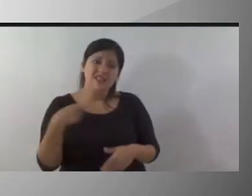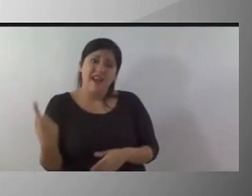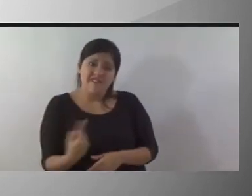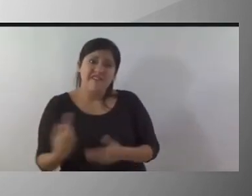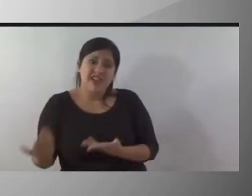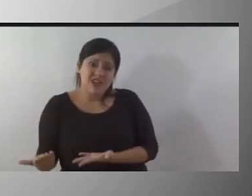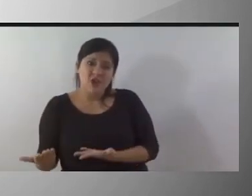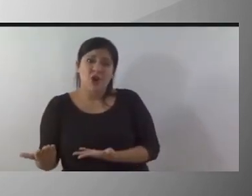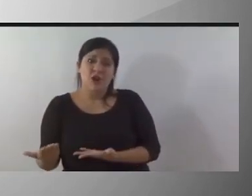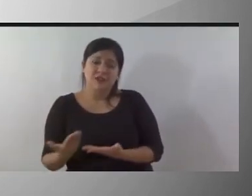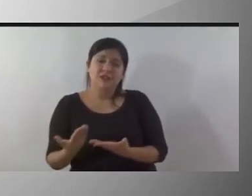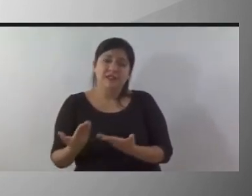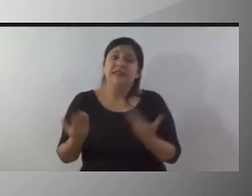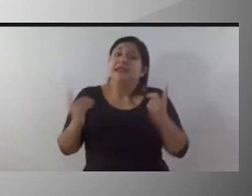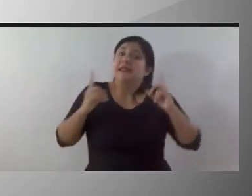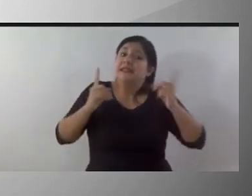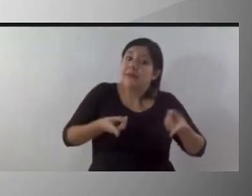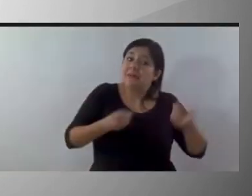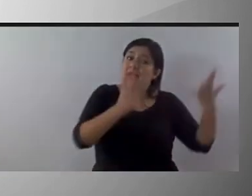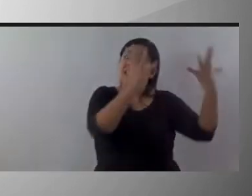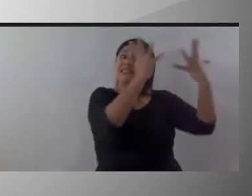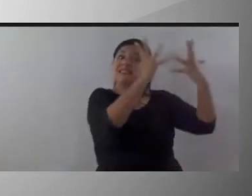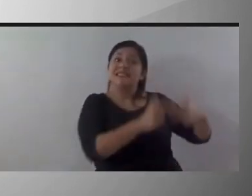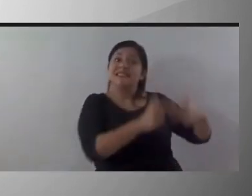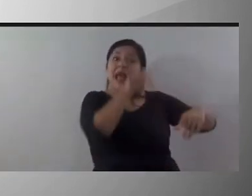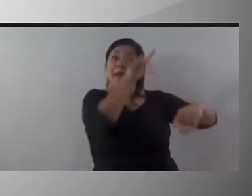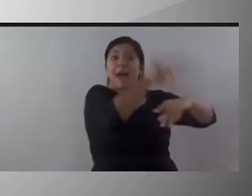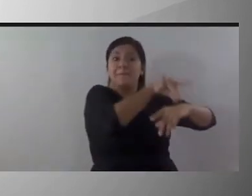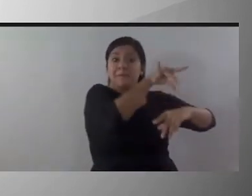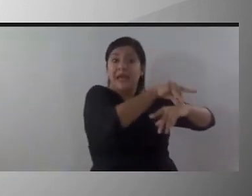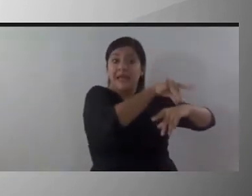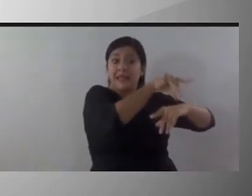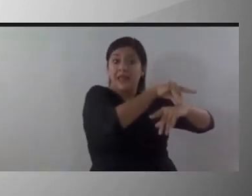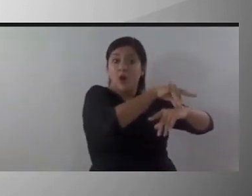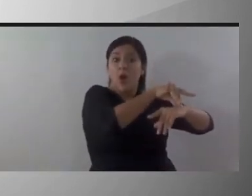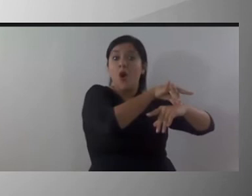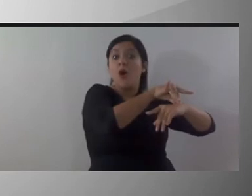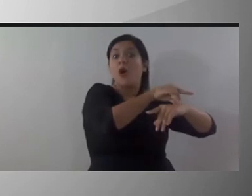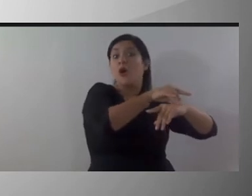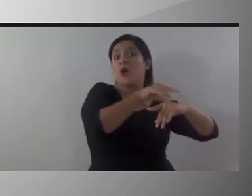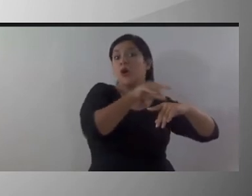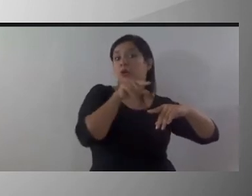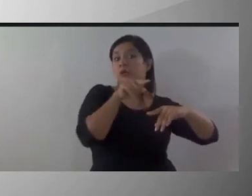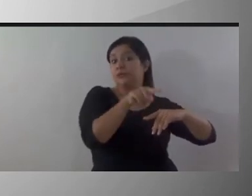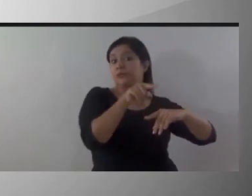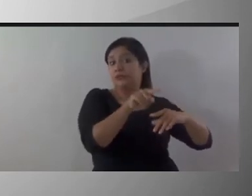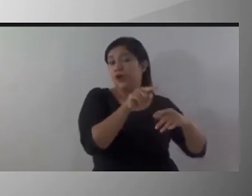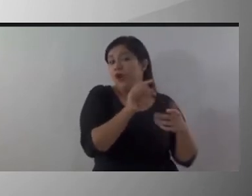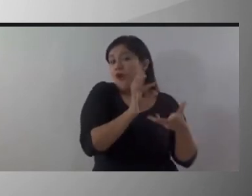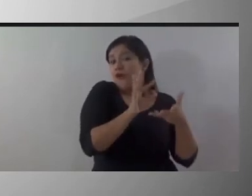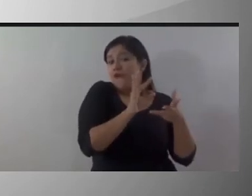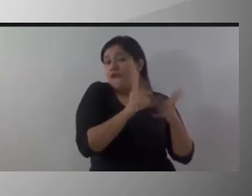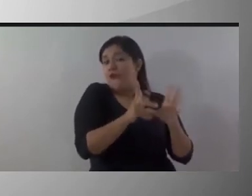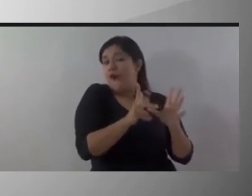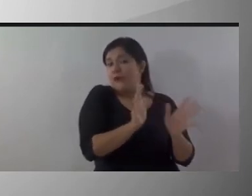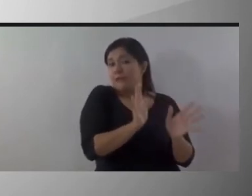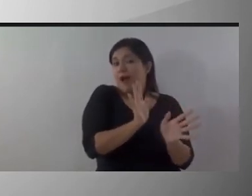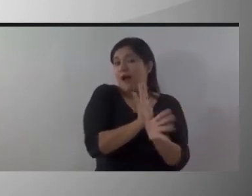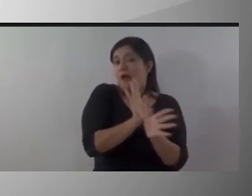que el sistema médico tiene sus formas de desestimar